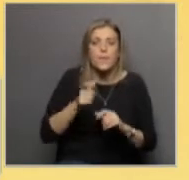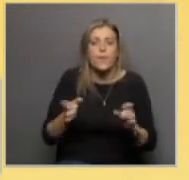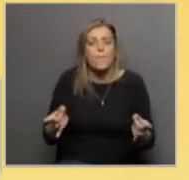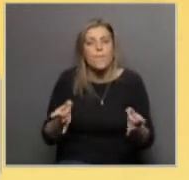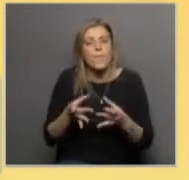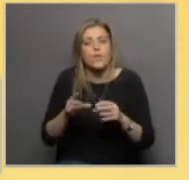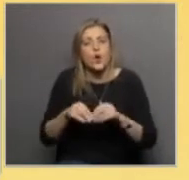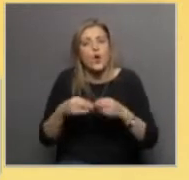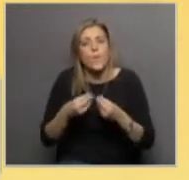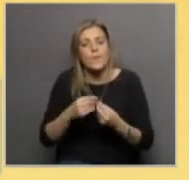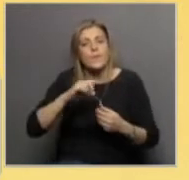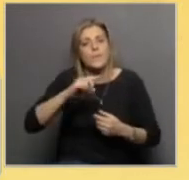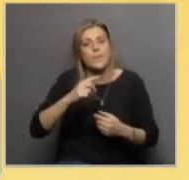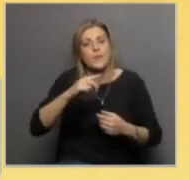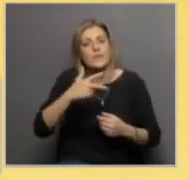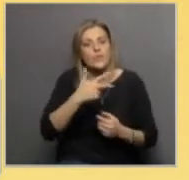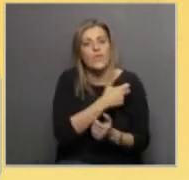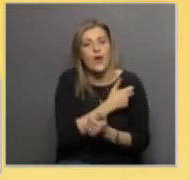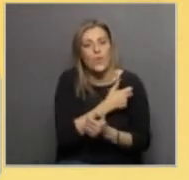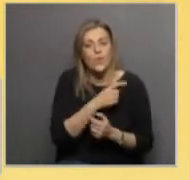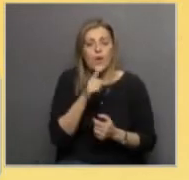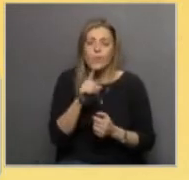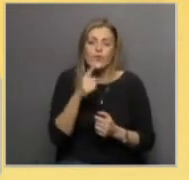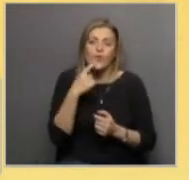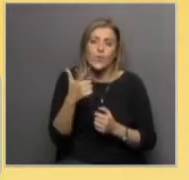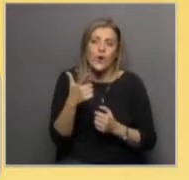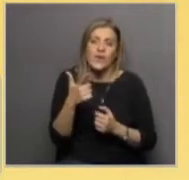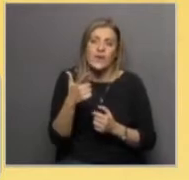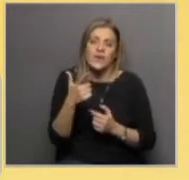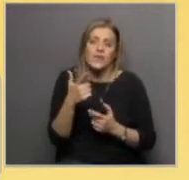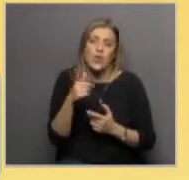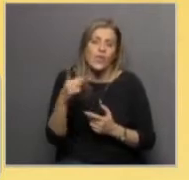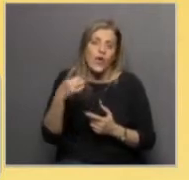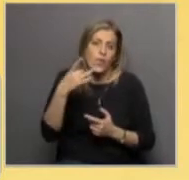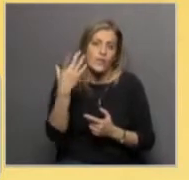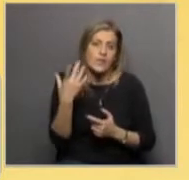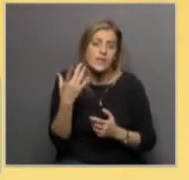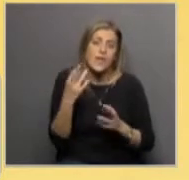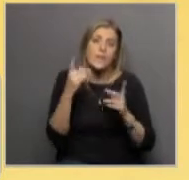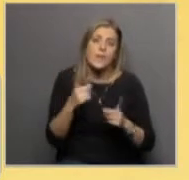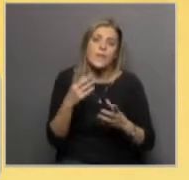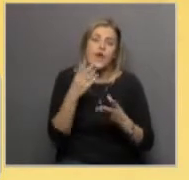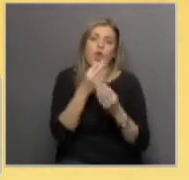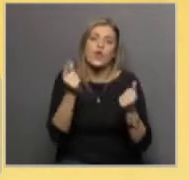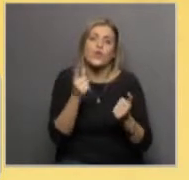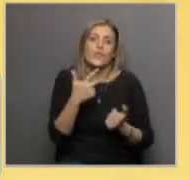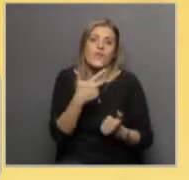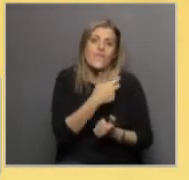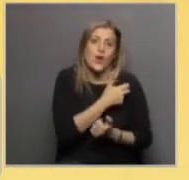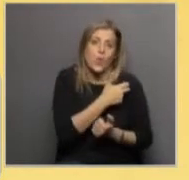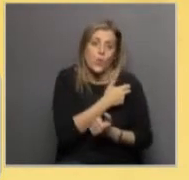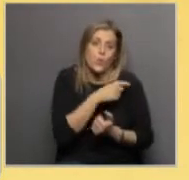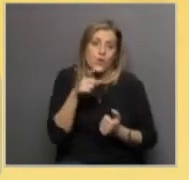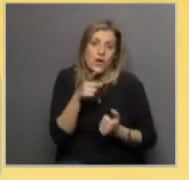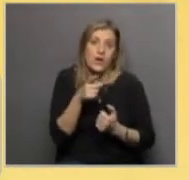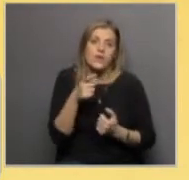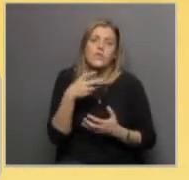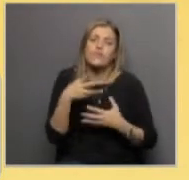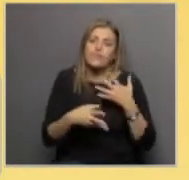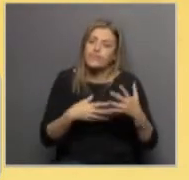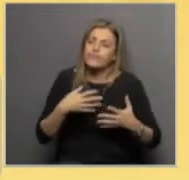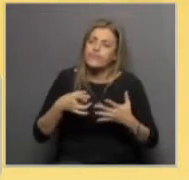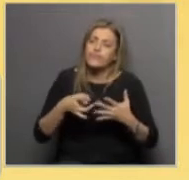delante y por eso no se está observando. Y otra cosa que no hay que olvidar es que estas vacunas en realidad son bien